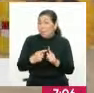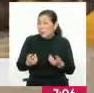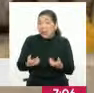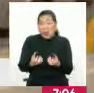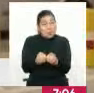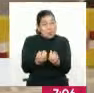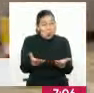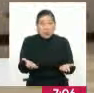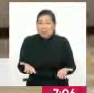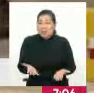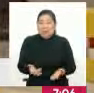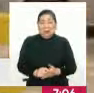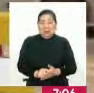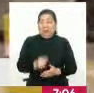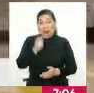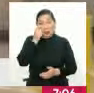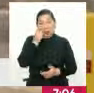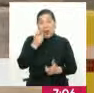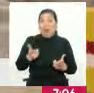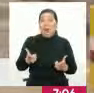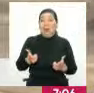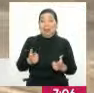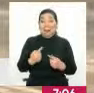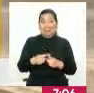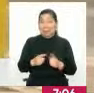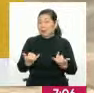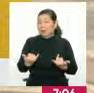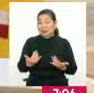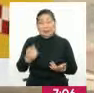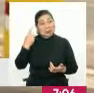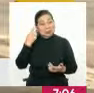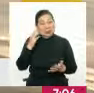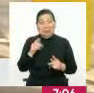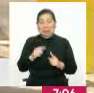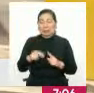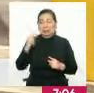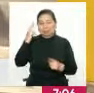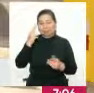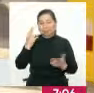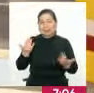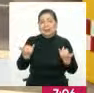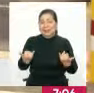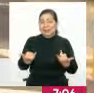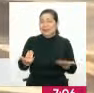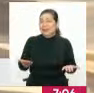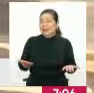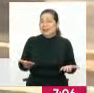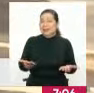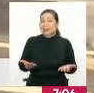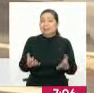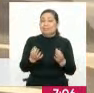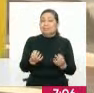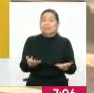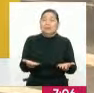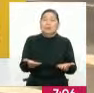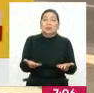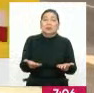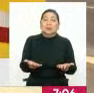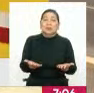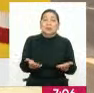muchos quienes todavía no se han visto, pues, no se han dado por enterados, razón por la cual esta situación definitivamente los